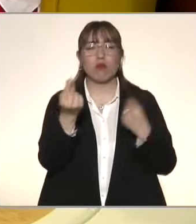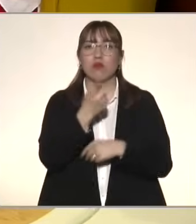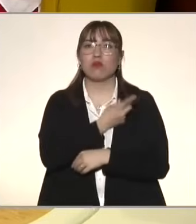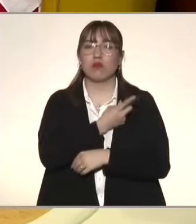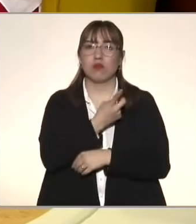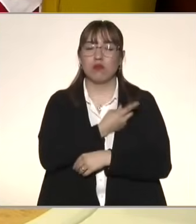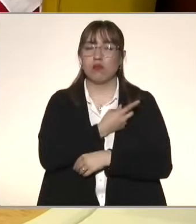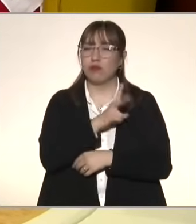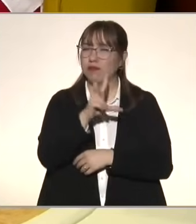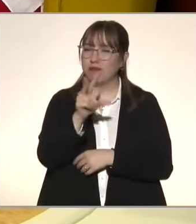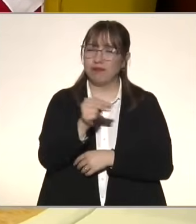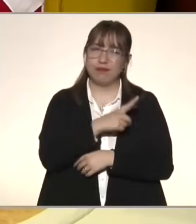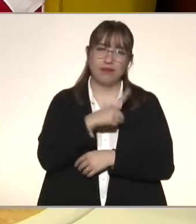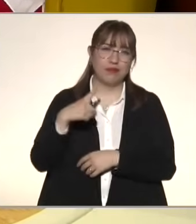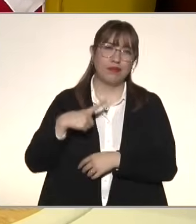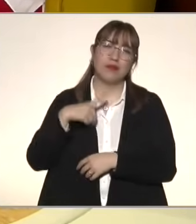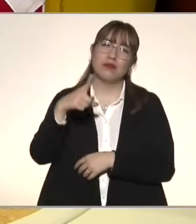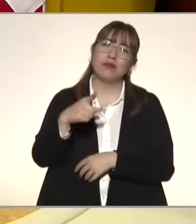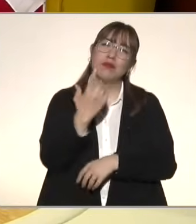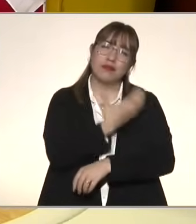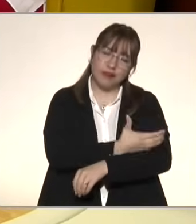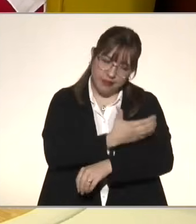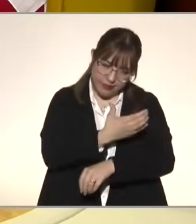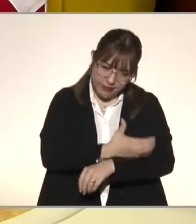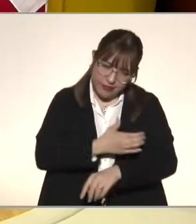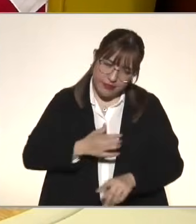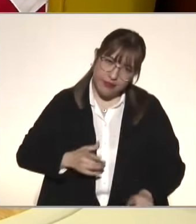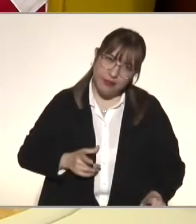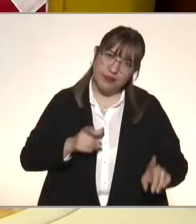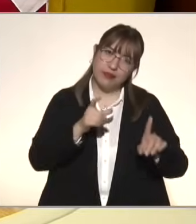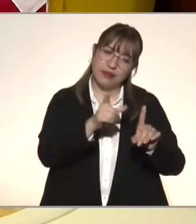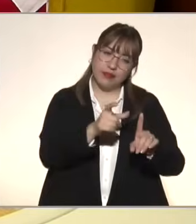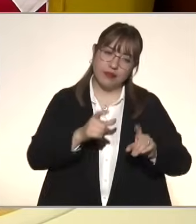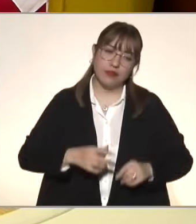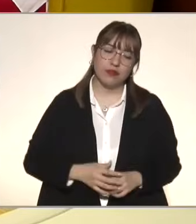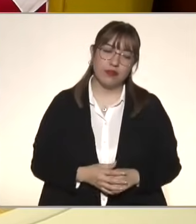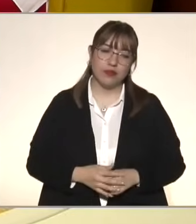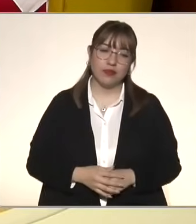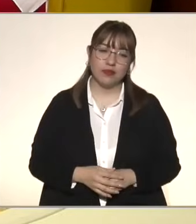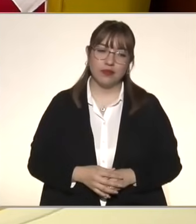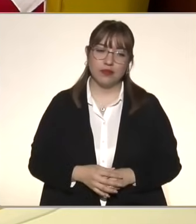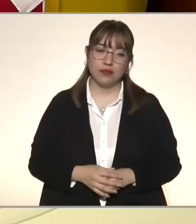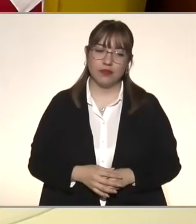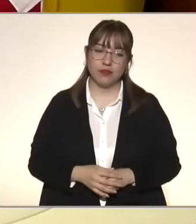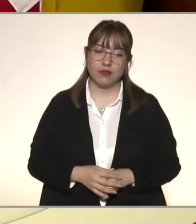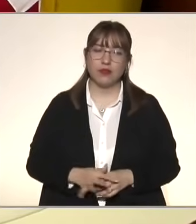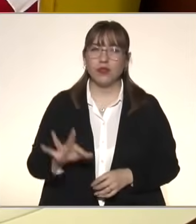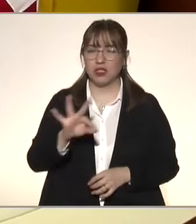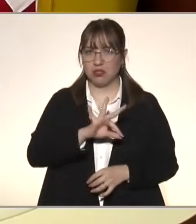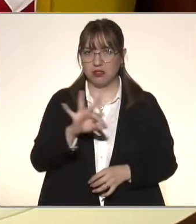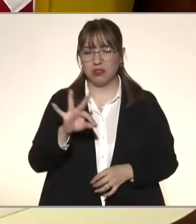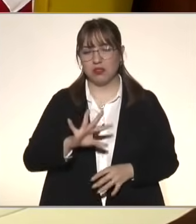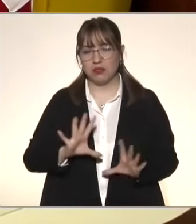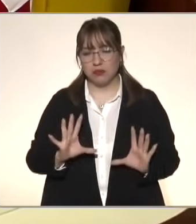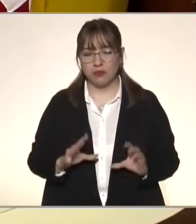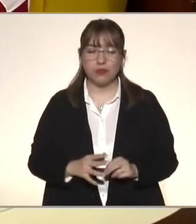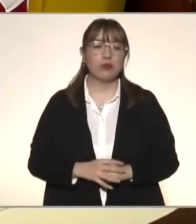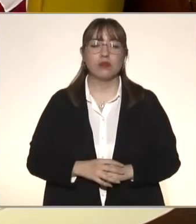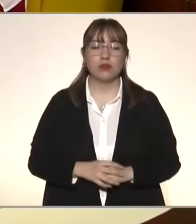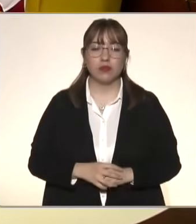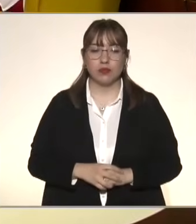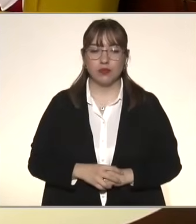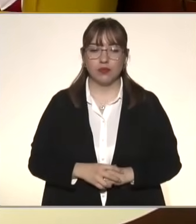dejarlos solos, mejor, ¿no? Creo que tendremos que lidiar con esa parte, como bien lo comentaba